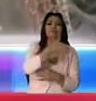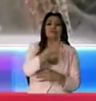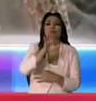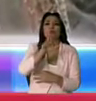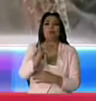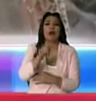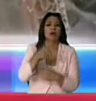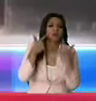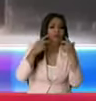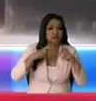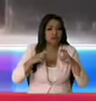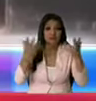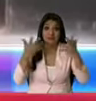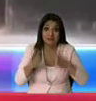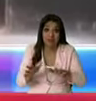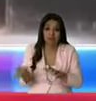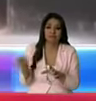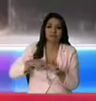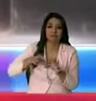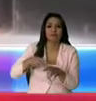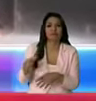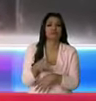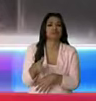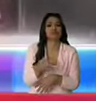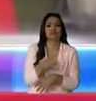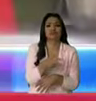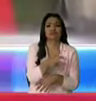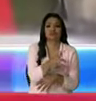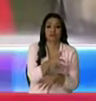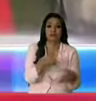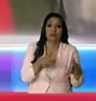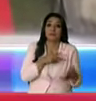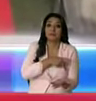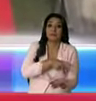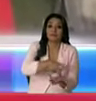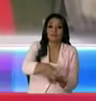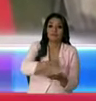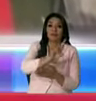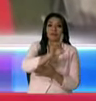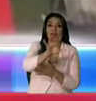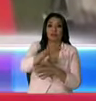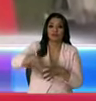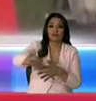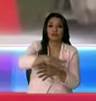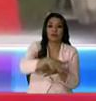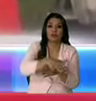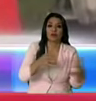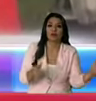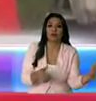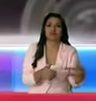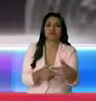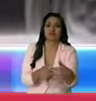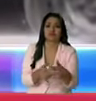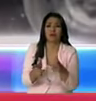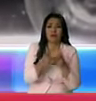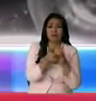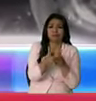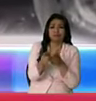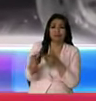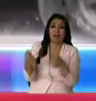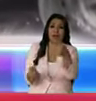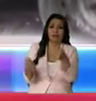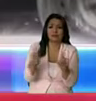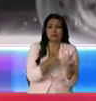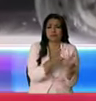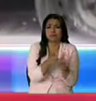Tumaco fueron sorprendidos por los disidentes de las FARC a la altura del kilómetro 78 del sector Guayacana, quienes dispararon al automotor